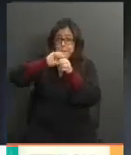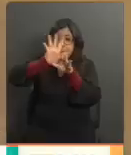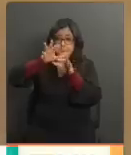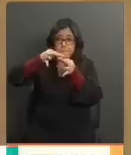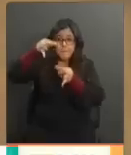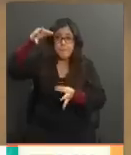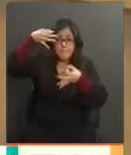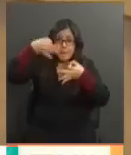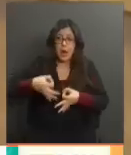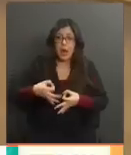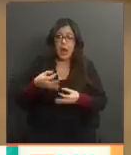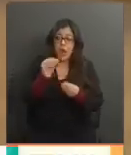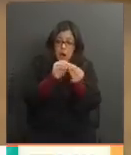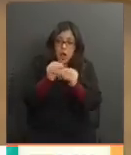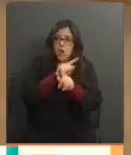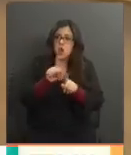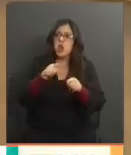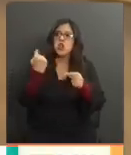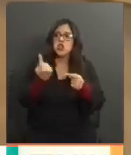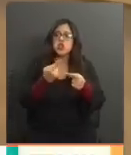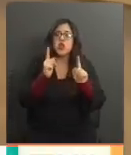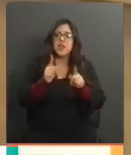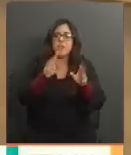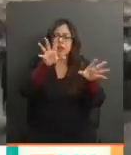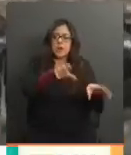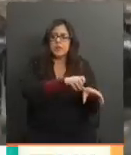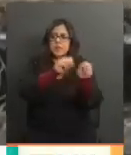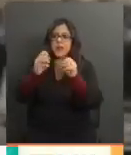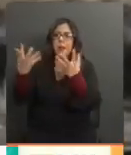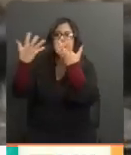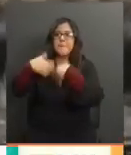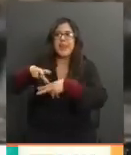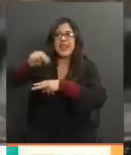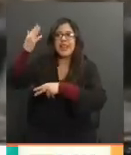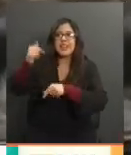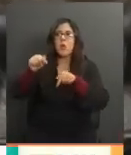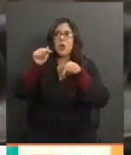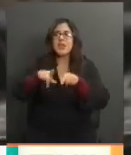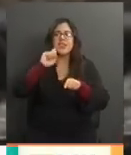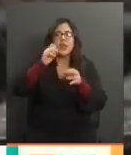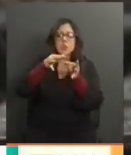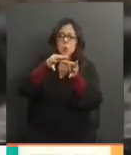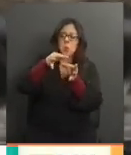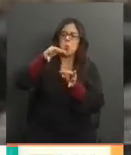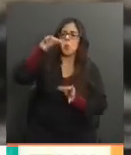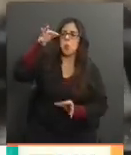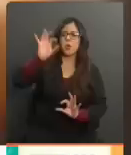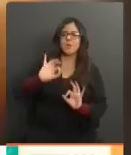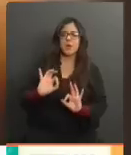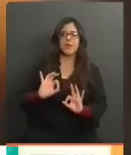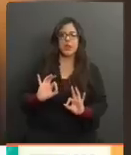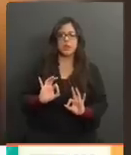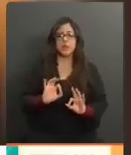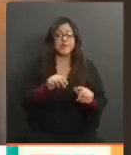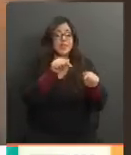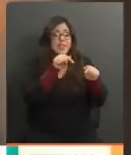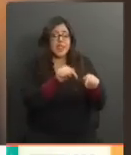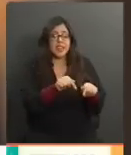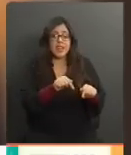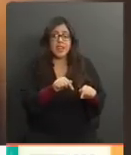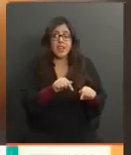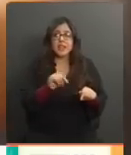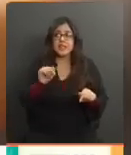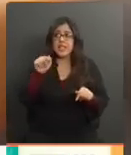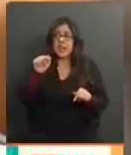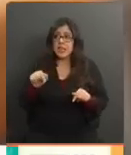elaborar. Y la pasamos por la máquina antigua, que esa la deja la fibra muy parejita. Ya, y de aquí pasamos entonces... De aquí pasamos